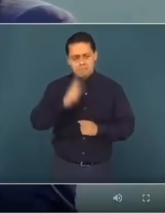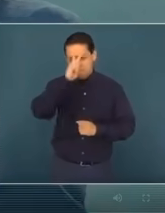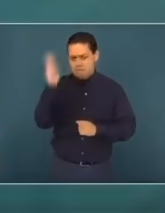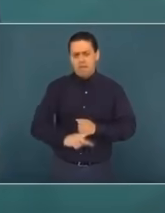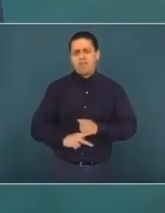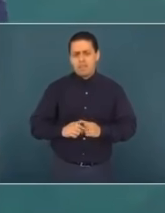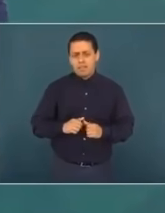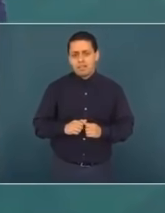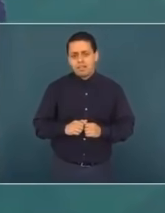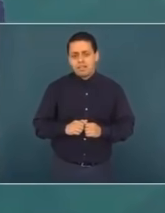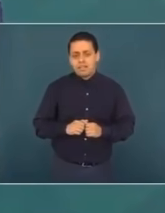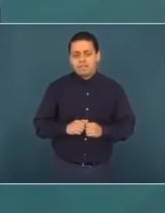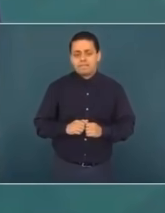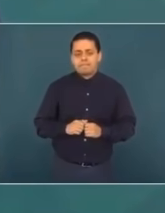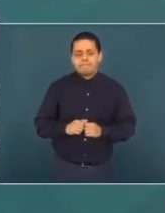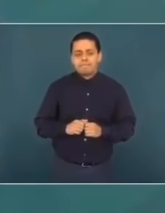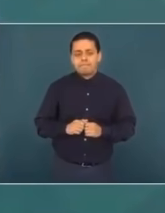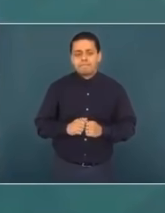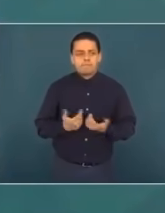Es